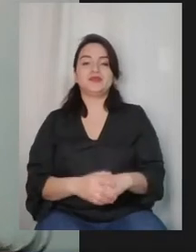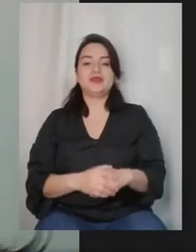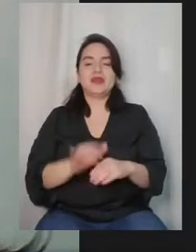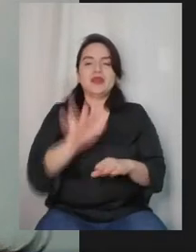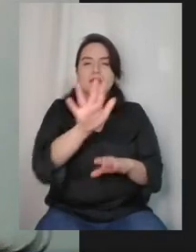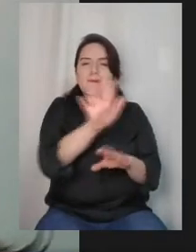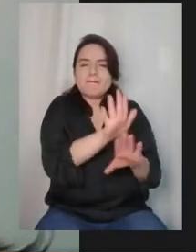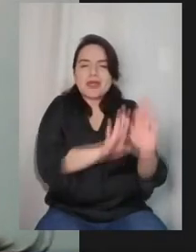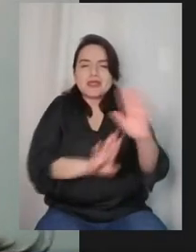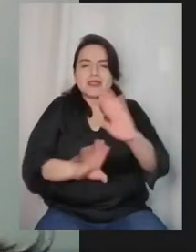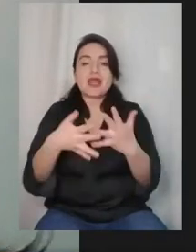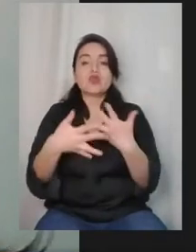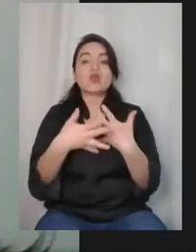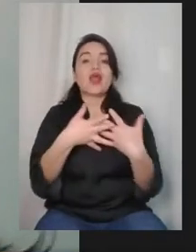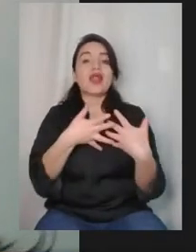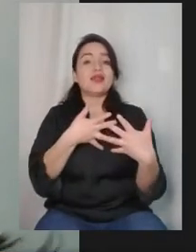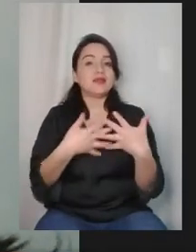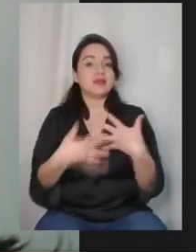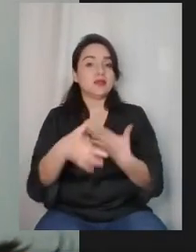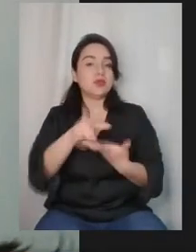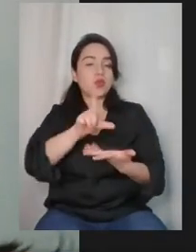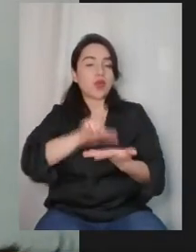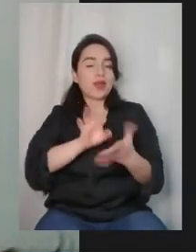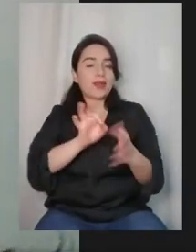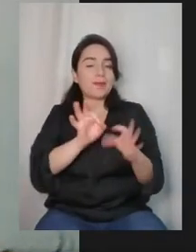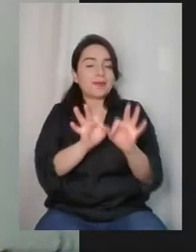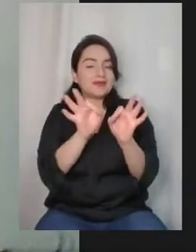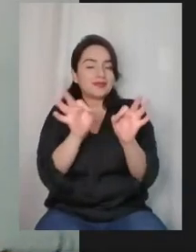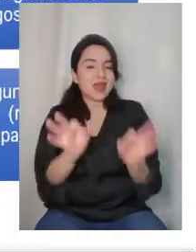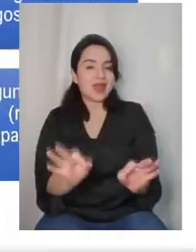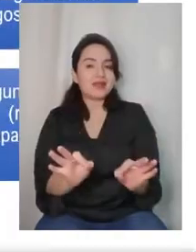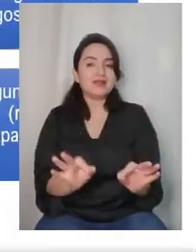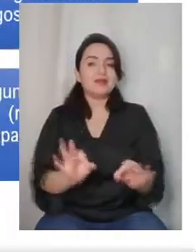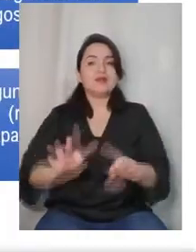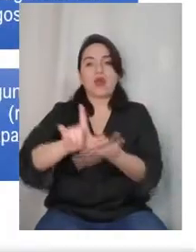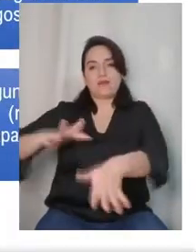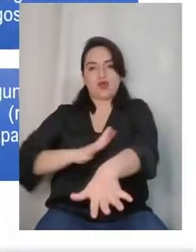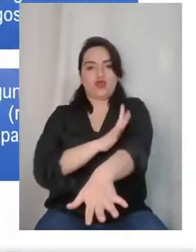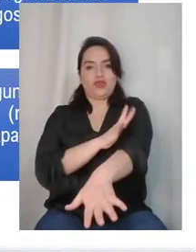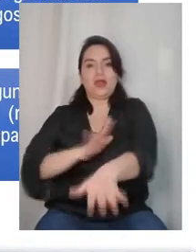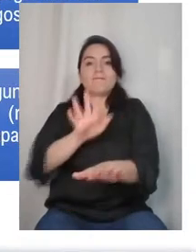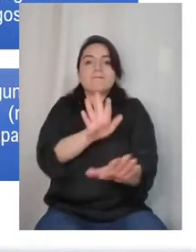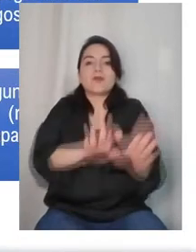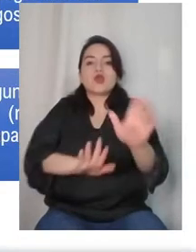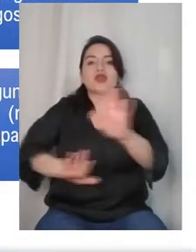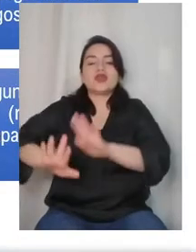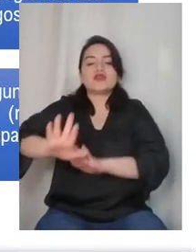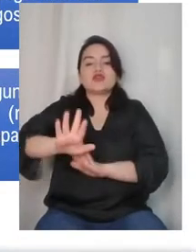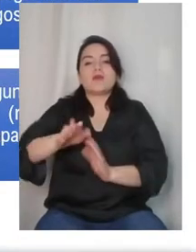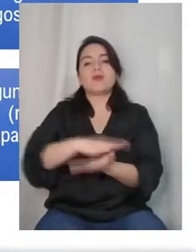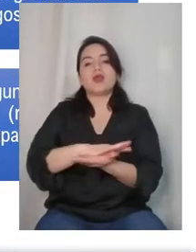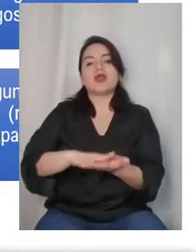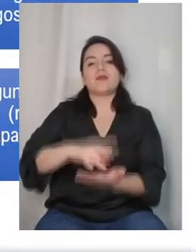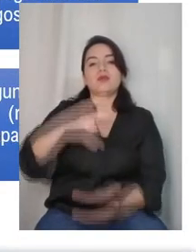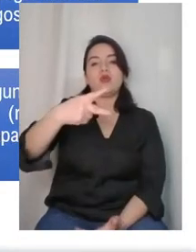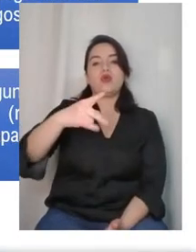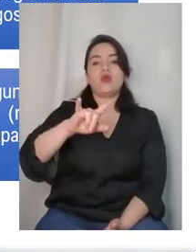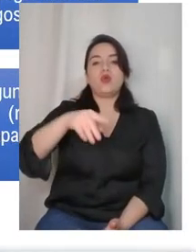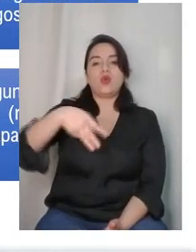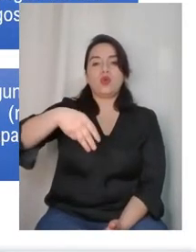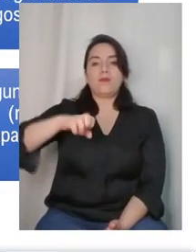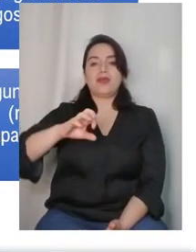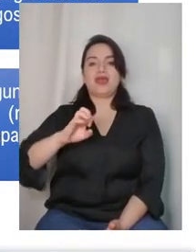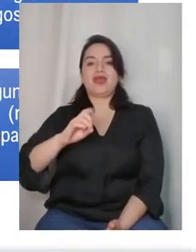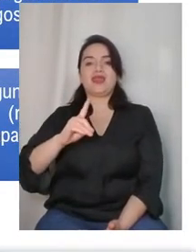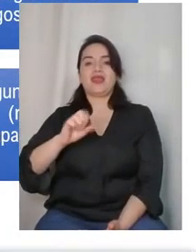o áreas costeras o de protección, humedales, huemules de Niblinto, Parque Tumbes, Humedal